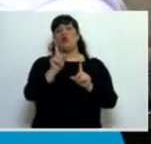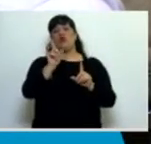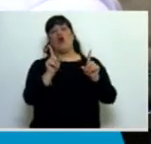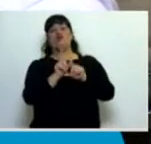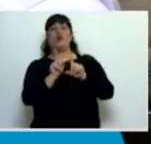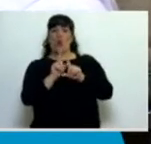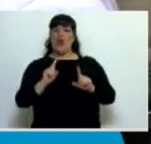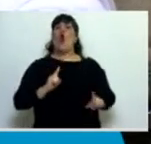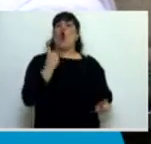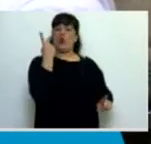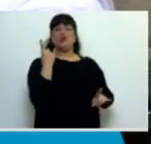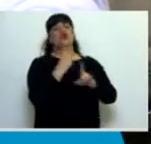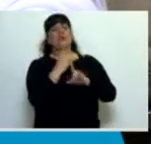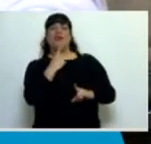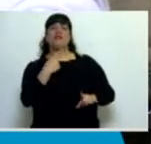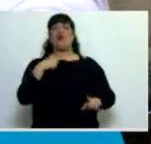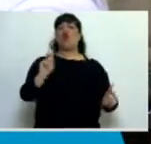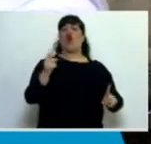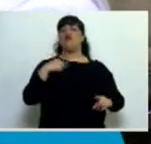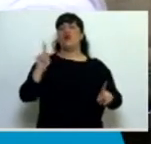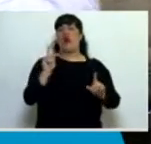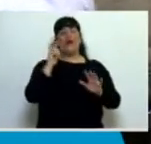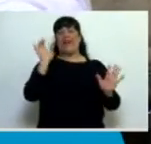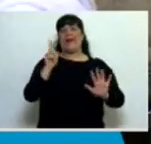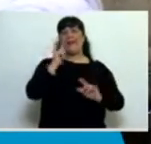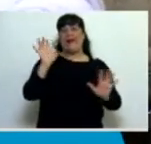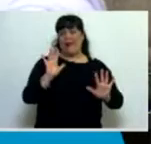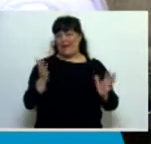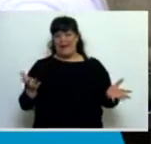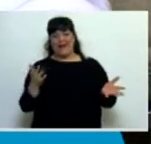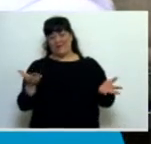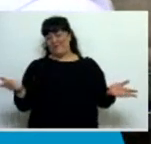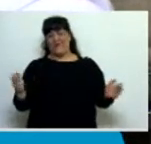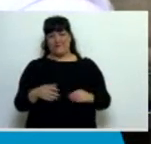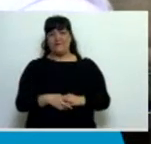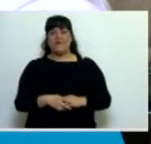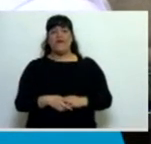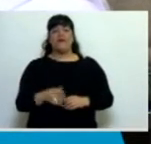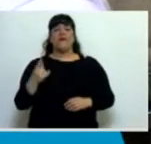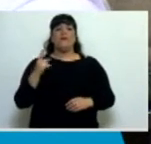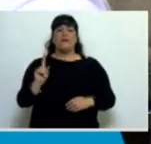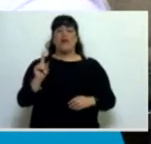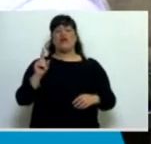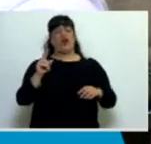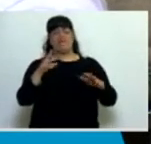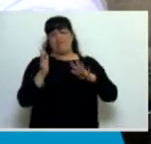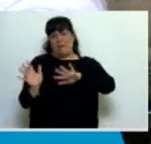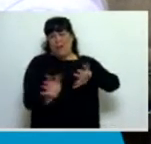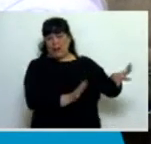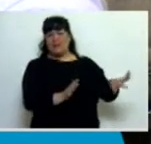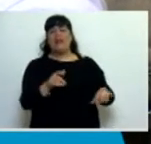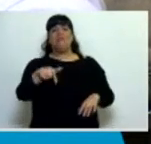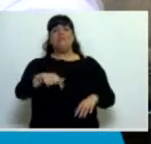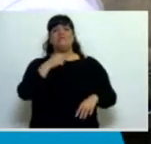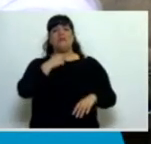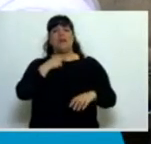raro orgullo de siempre oponerse, no importa quién gobierne y no importa cuáles sean las políticas. Pero más allá de esto, es